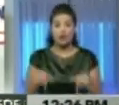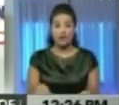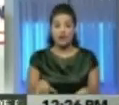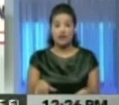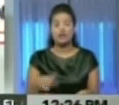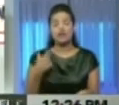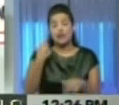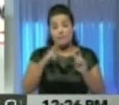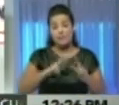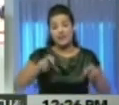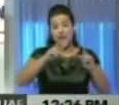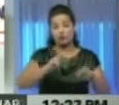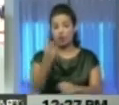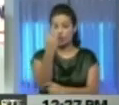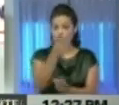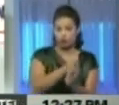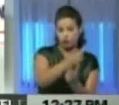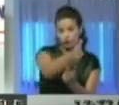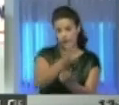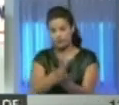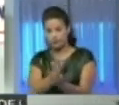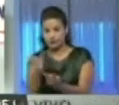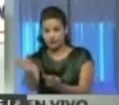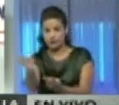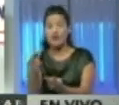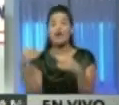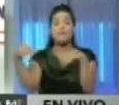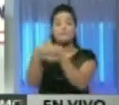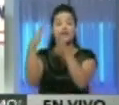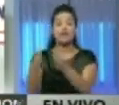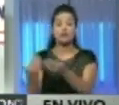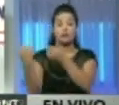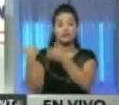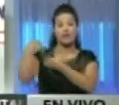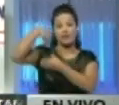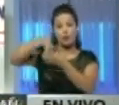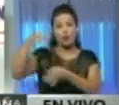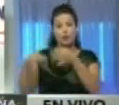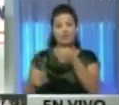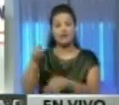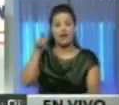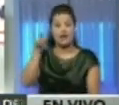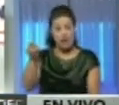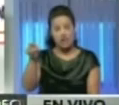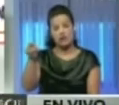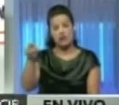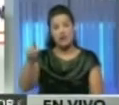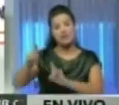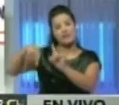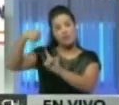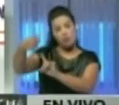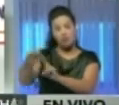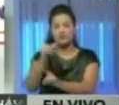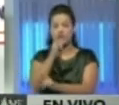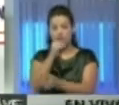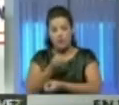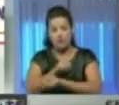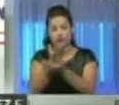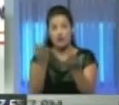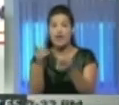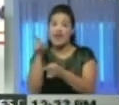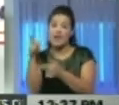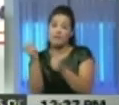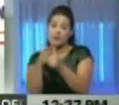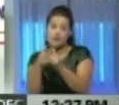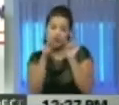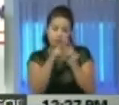cursan dos investigaciones que el ministro del Interior, en su momento debido, y después que recojan las